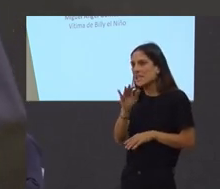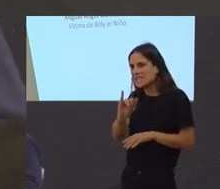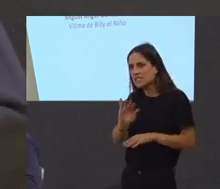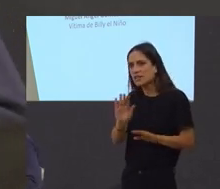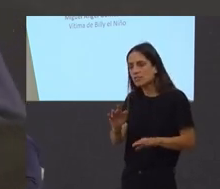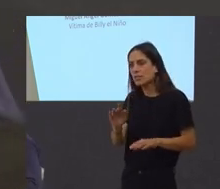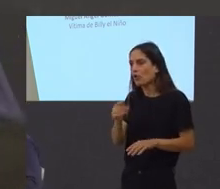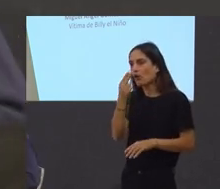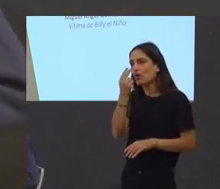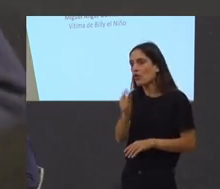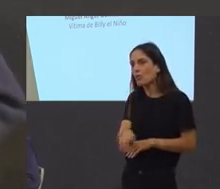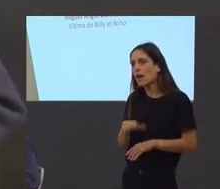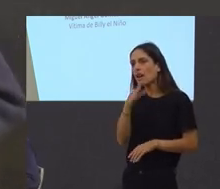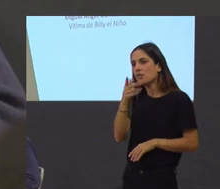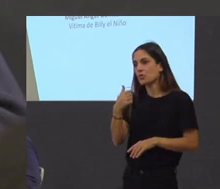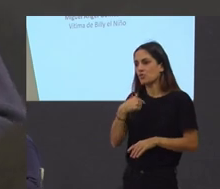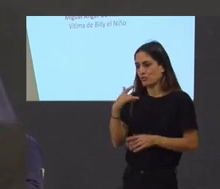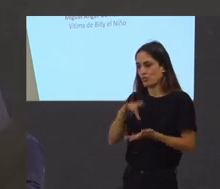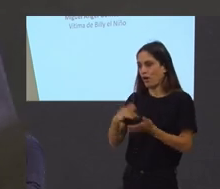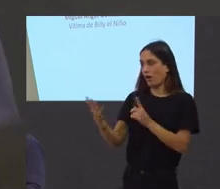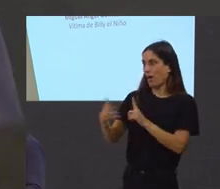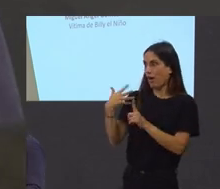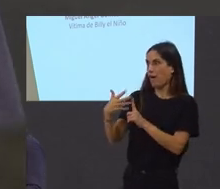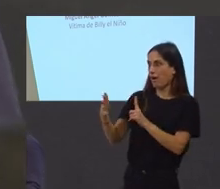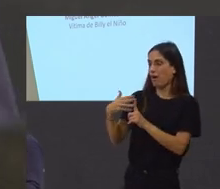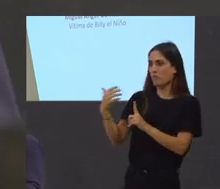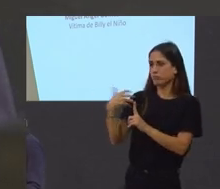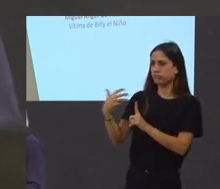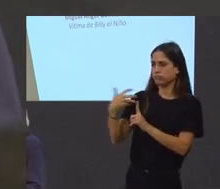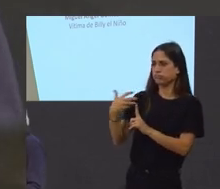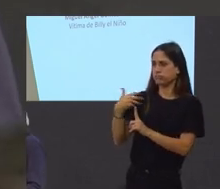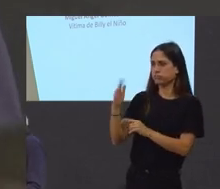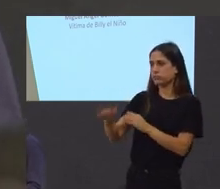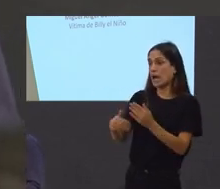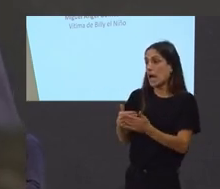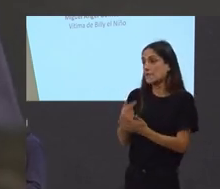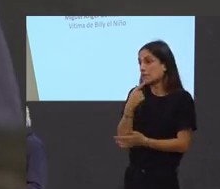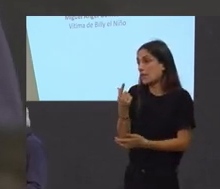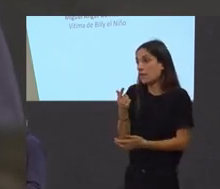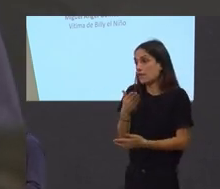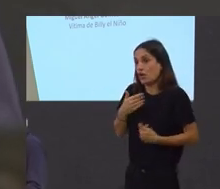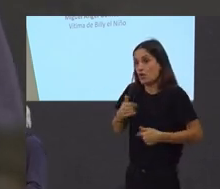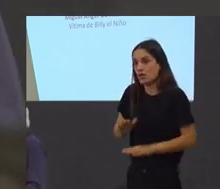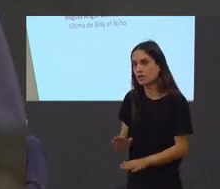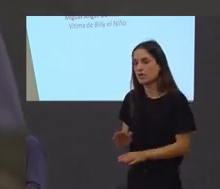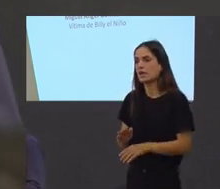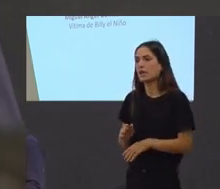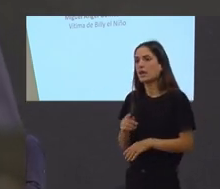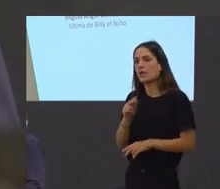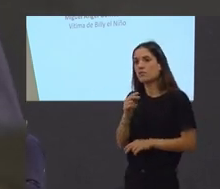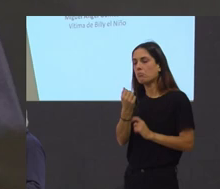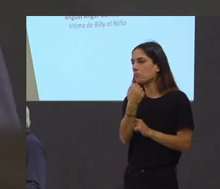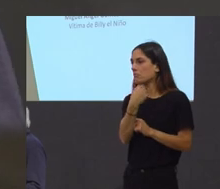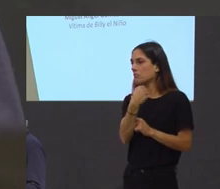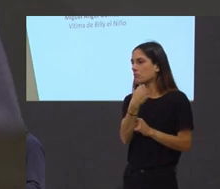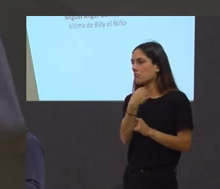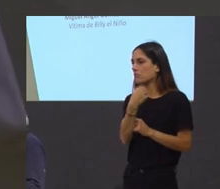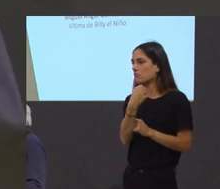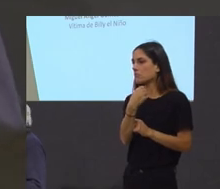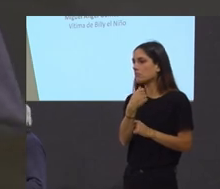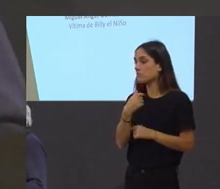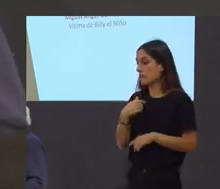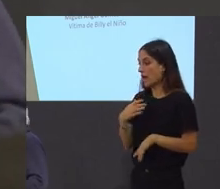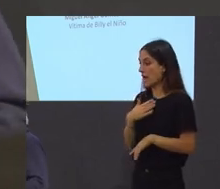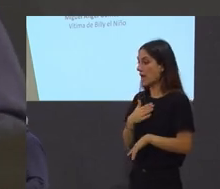ni me hizo y me miró y me hizo cayó después en el juicio cuando mi abogado también dijo lo mismo en el